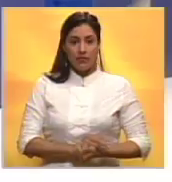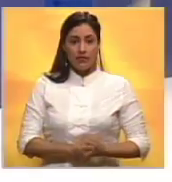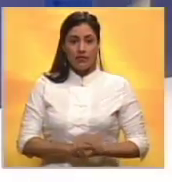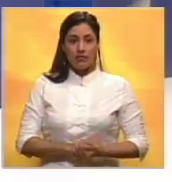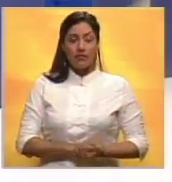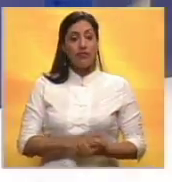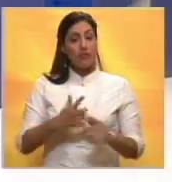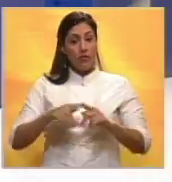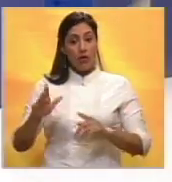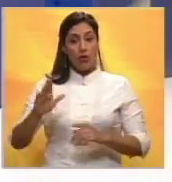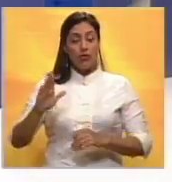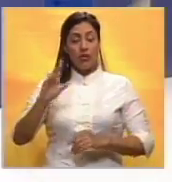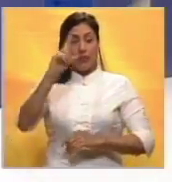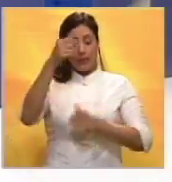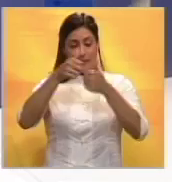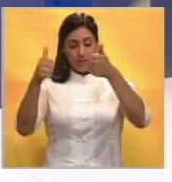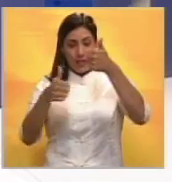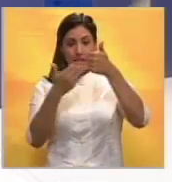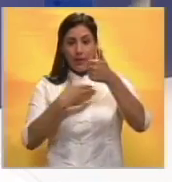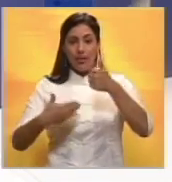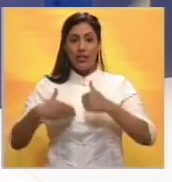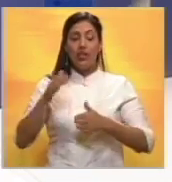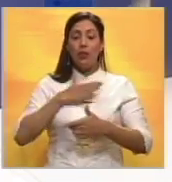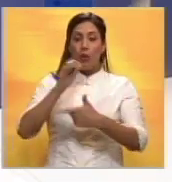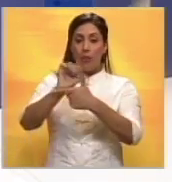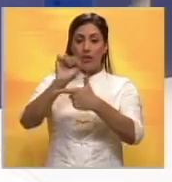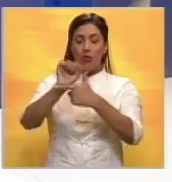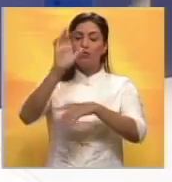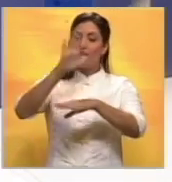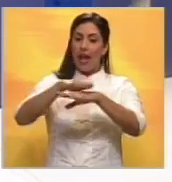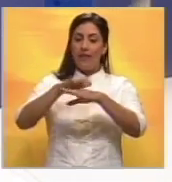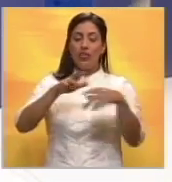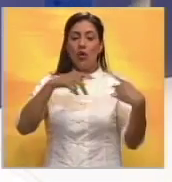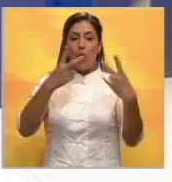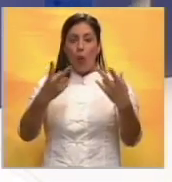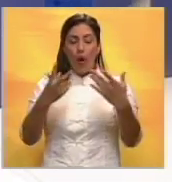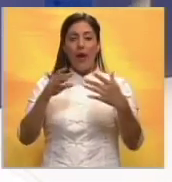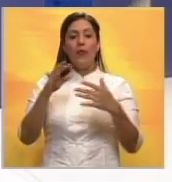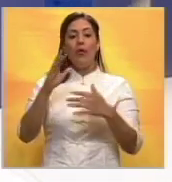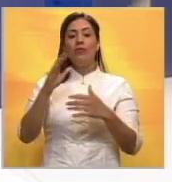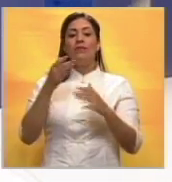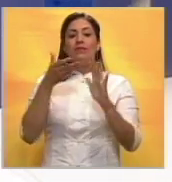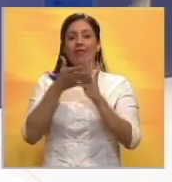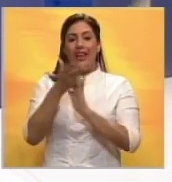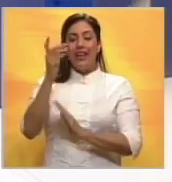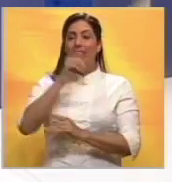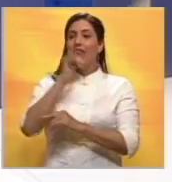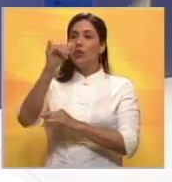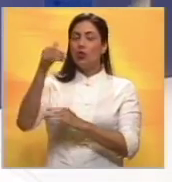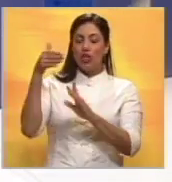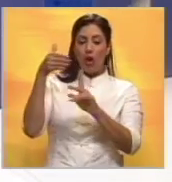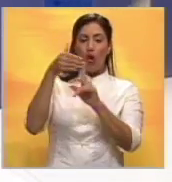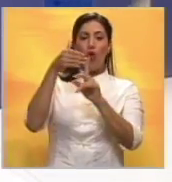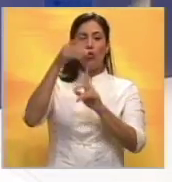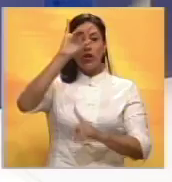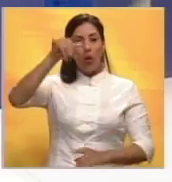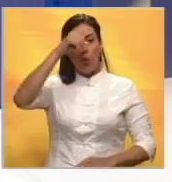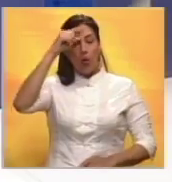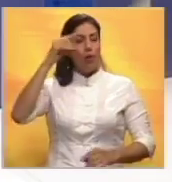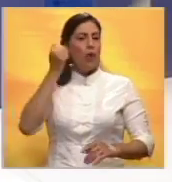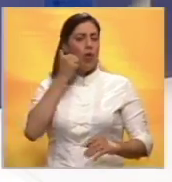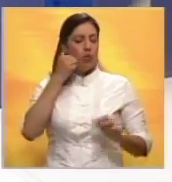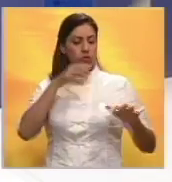el primer vicepresidente del psv diosdado cabello anunció que introducirán una demanda ante el tsj contra Julio Borges por